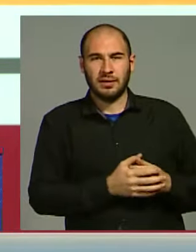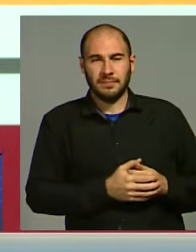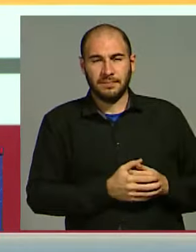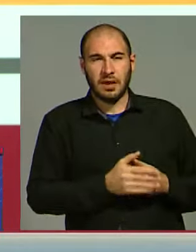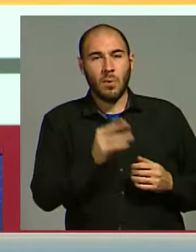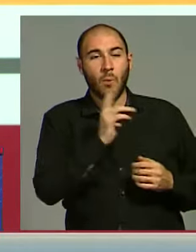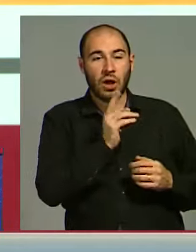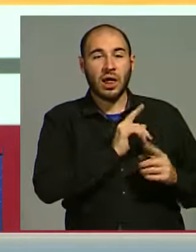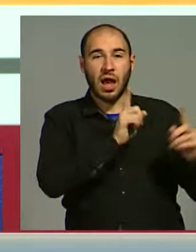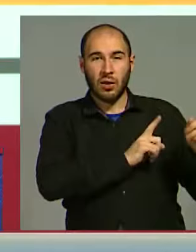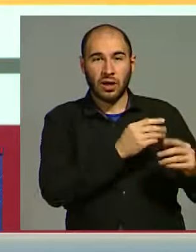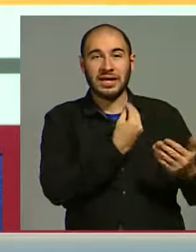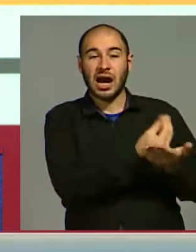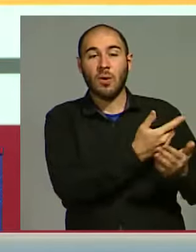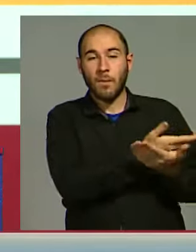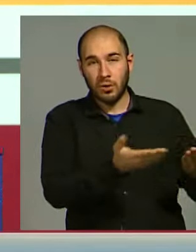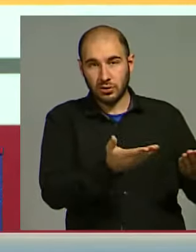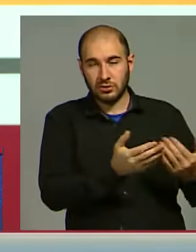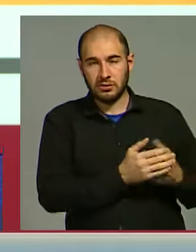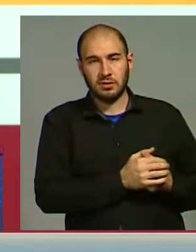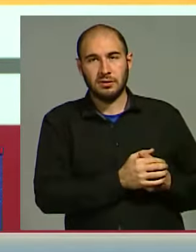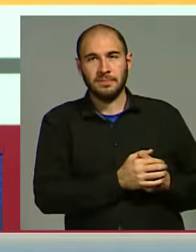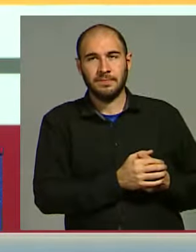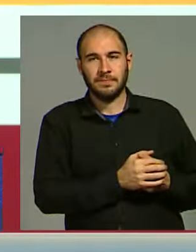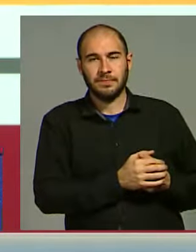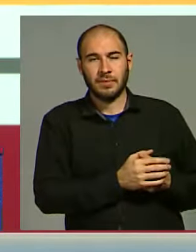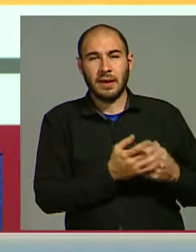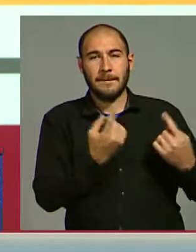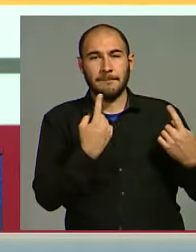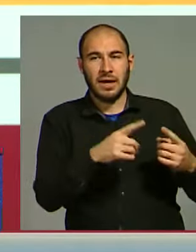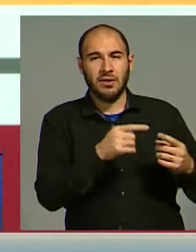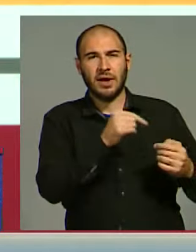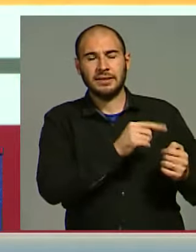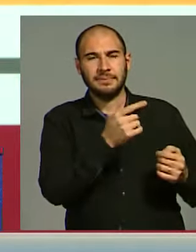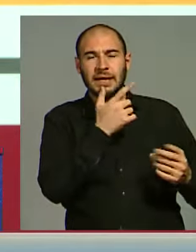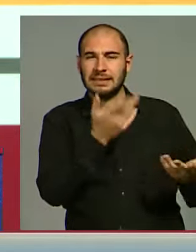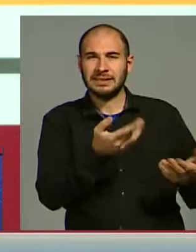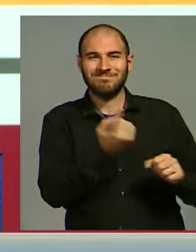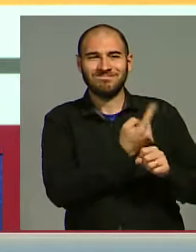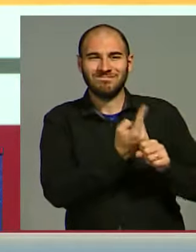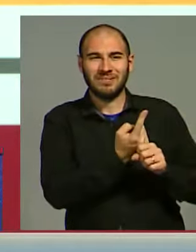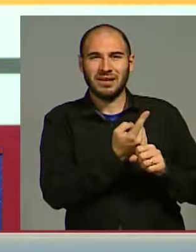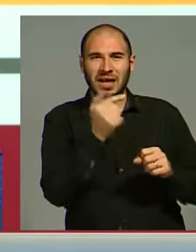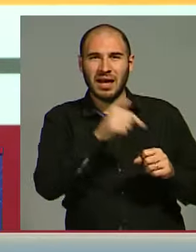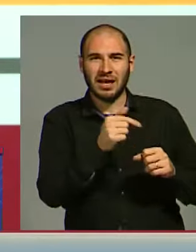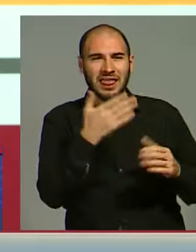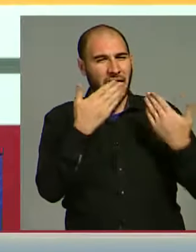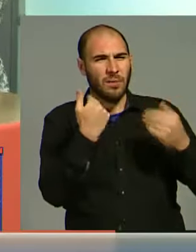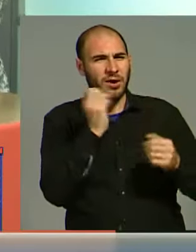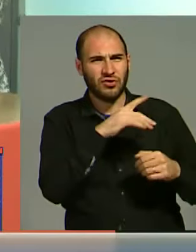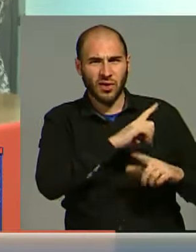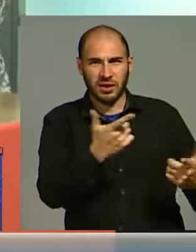hay mujeres que ocupan lugares públicos, cargos públicos, digamos que esto de alguna manera no ha posibilitado, digamos, tener un mejor diálogo,